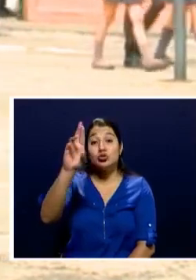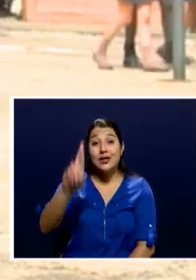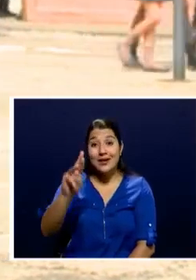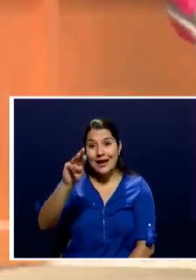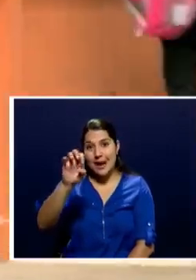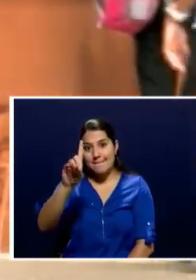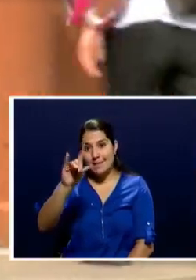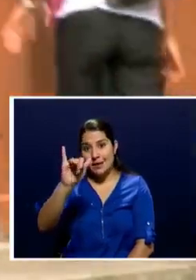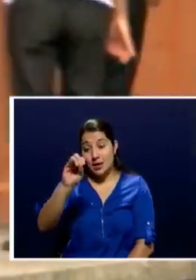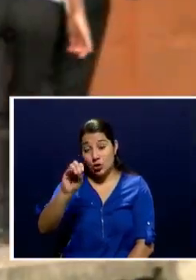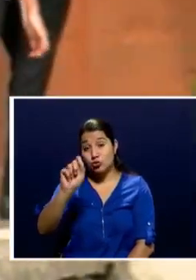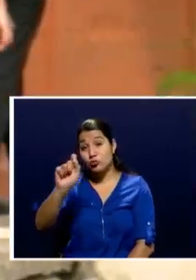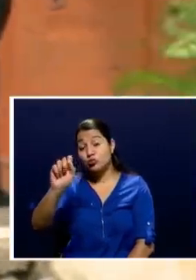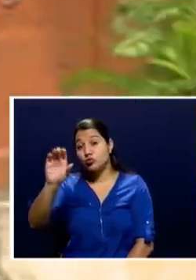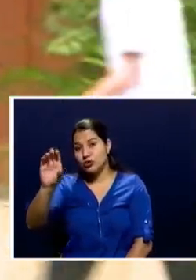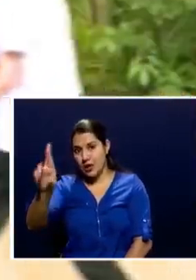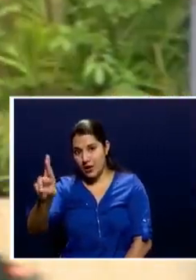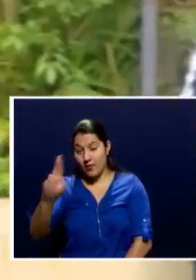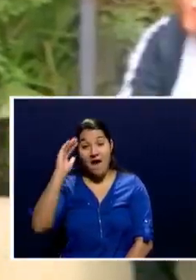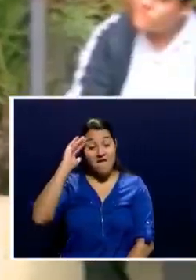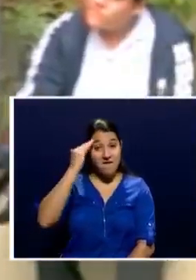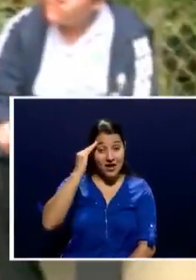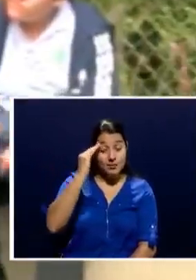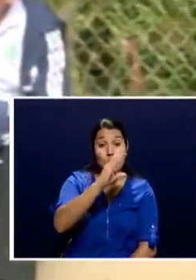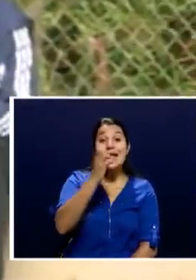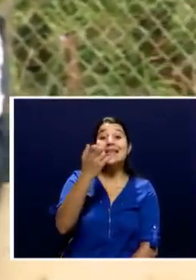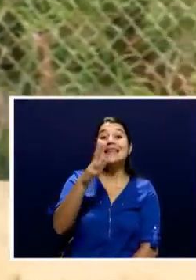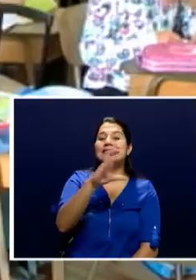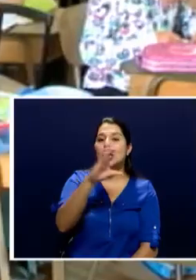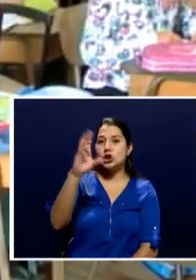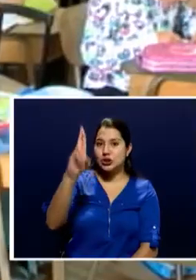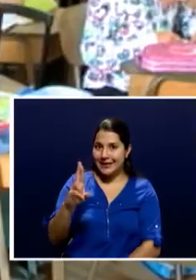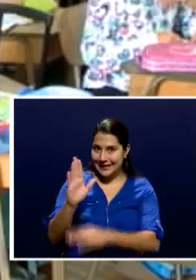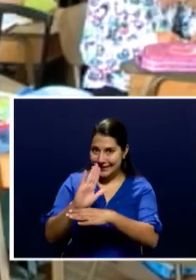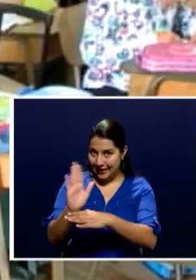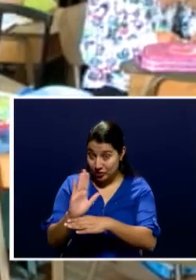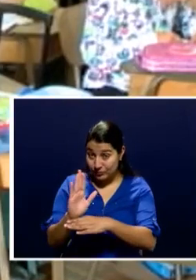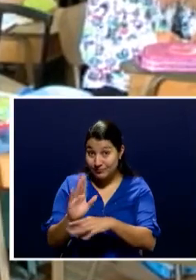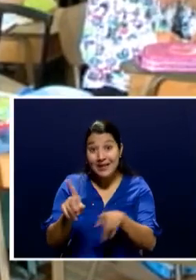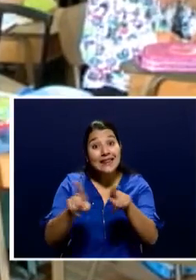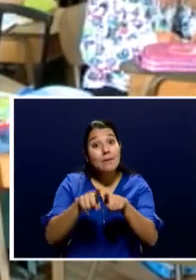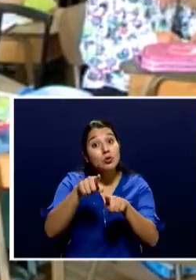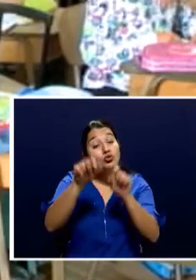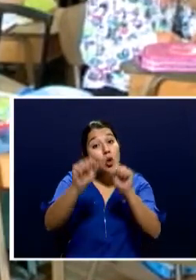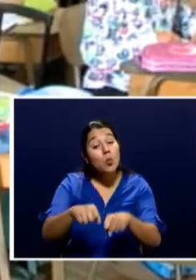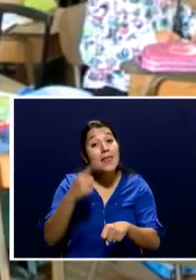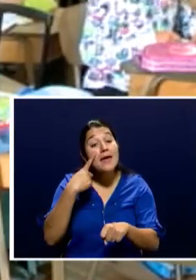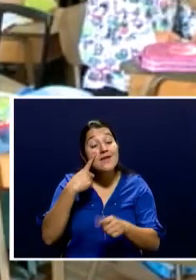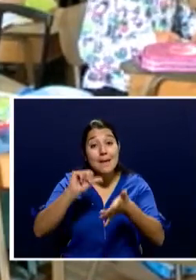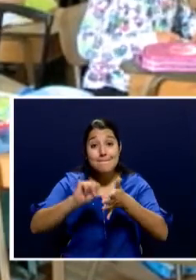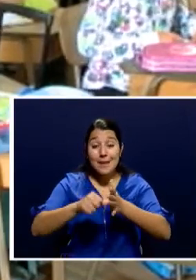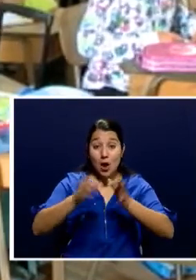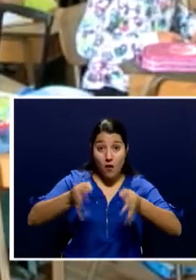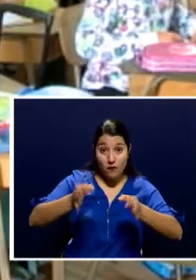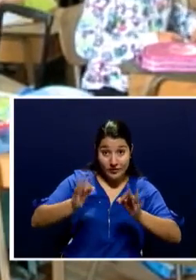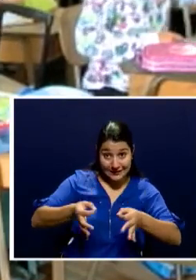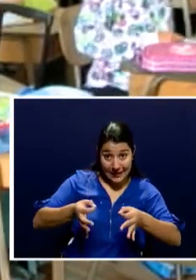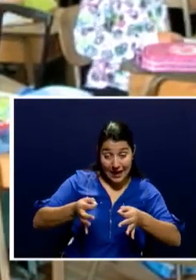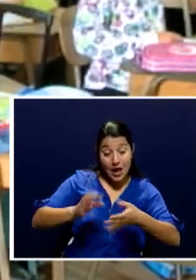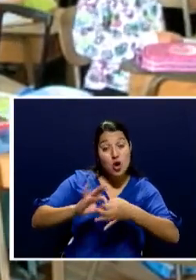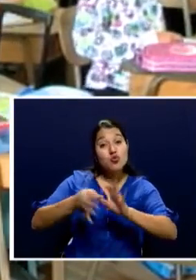www.costarricamedios.cr y la página de Facebook 13 Costa Rica Televisión. También se podrá encontrar en las páginas oficiales y las